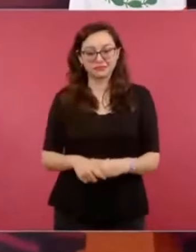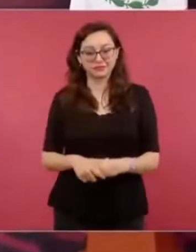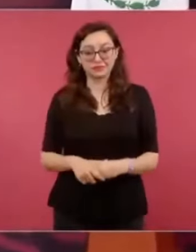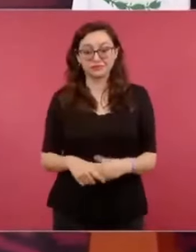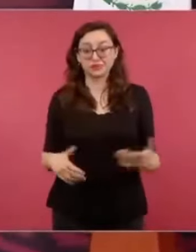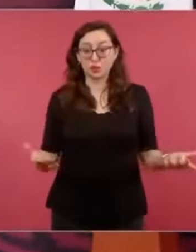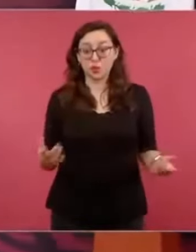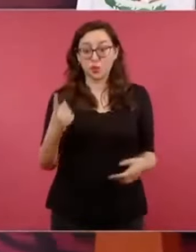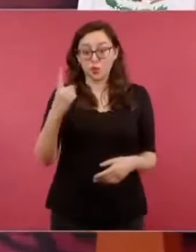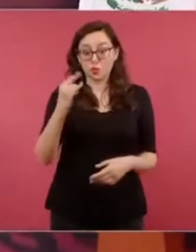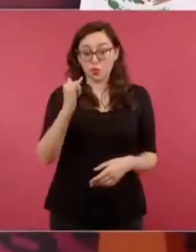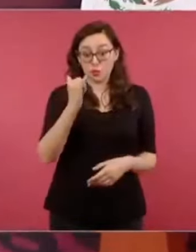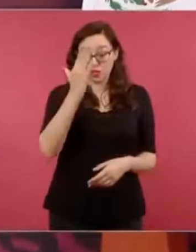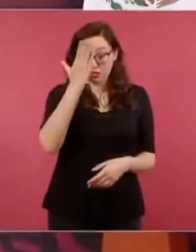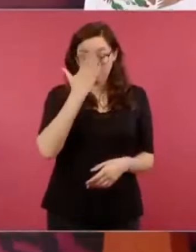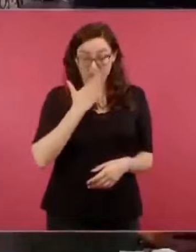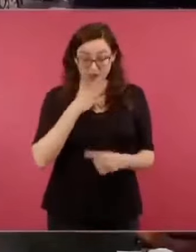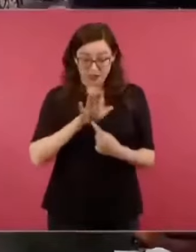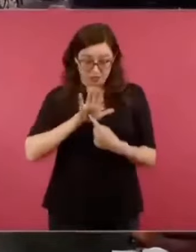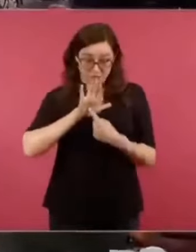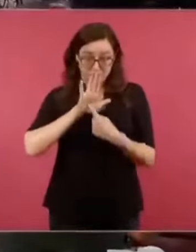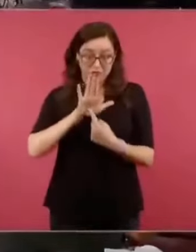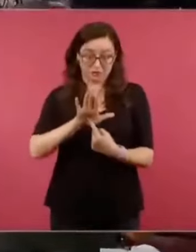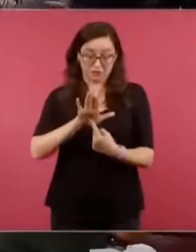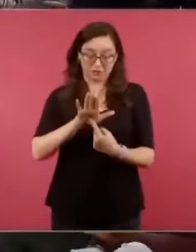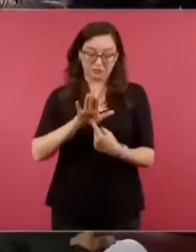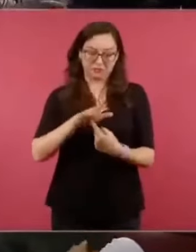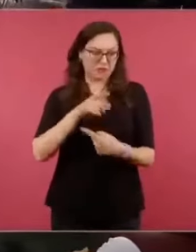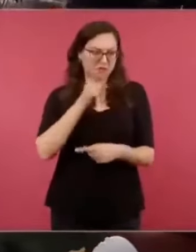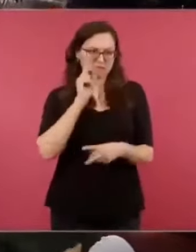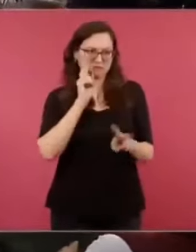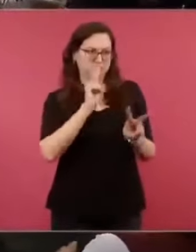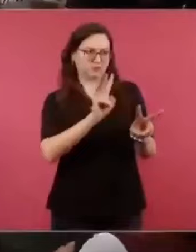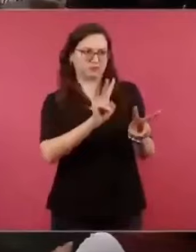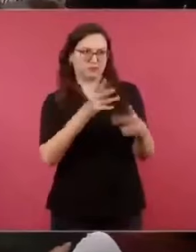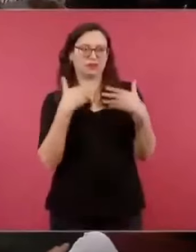palabras, o que un millón de palabras.